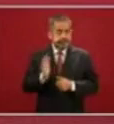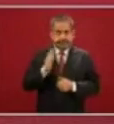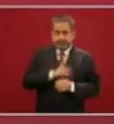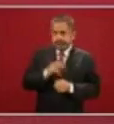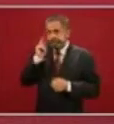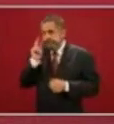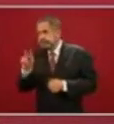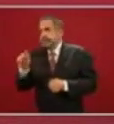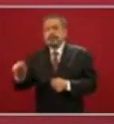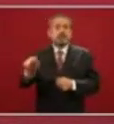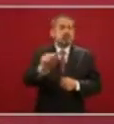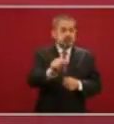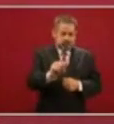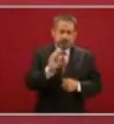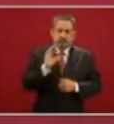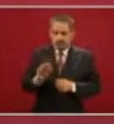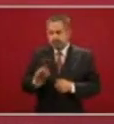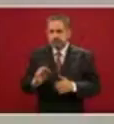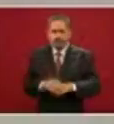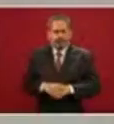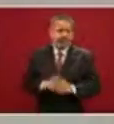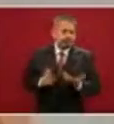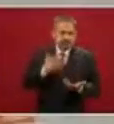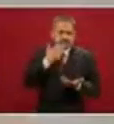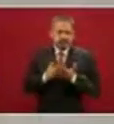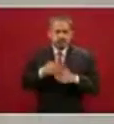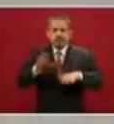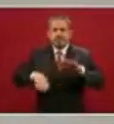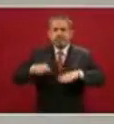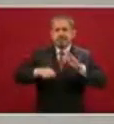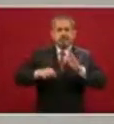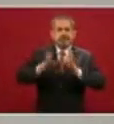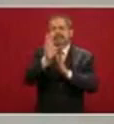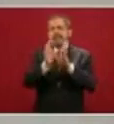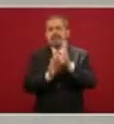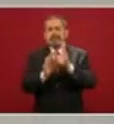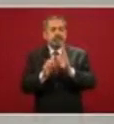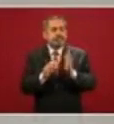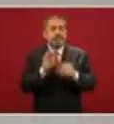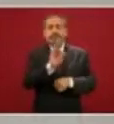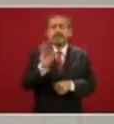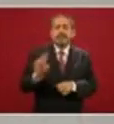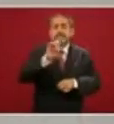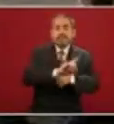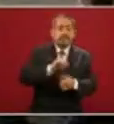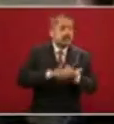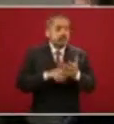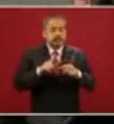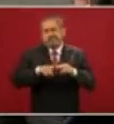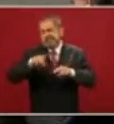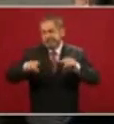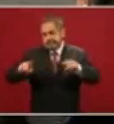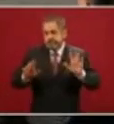acciones a veces guarda cierta variabilidad en el calendario de implantación, pero no quiere decir que no surgió de